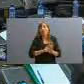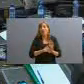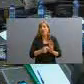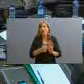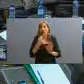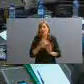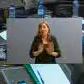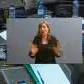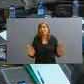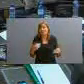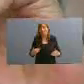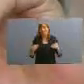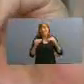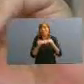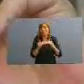en absoluta regla